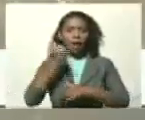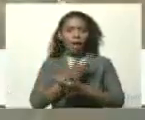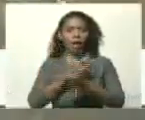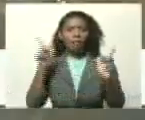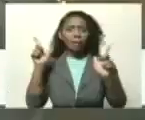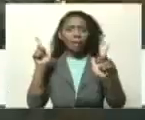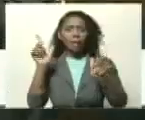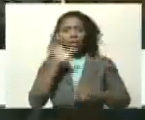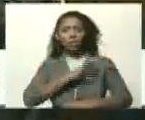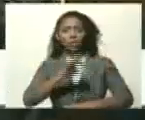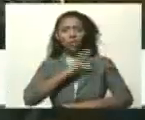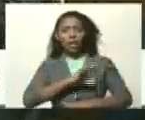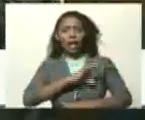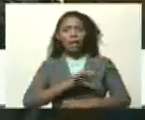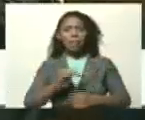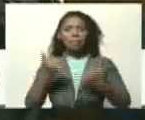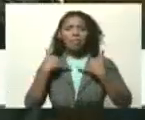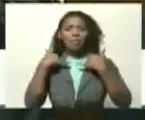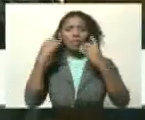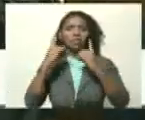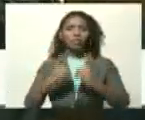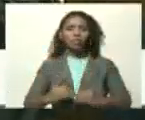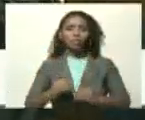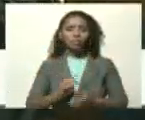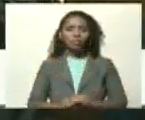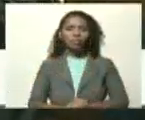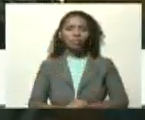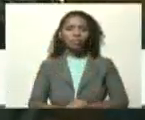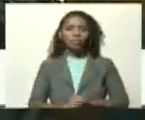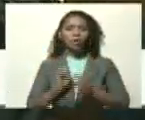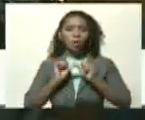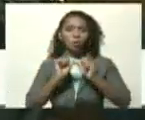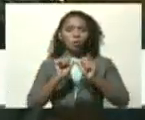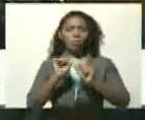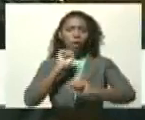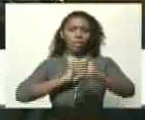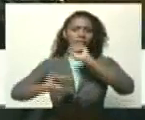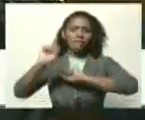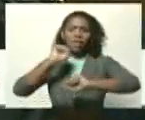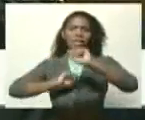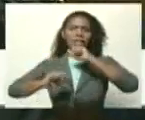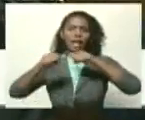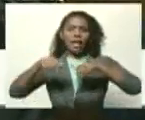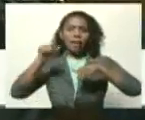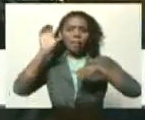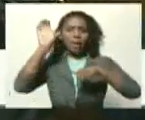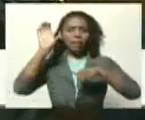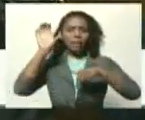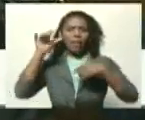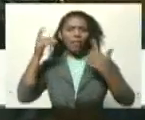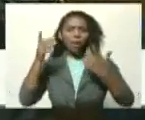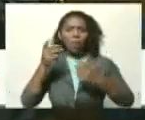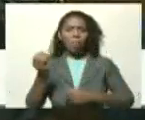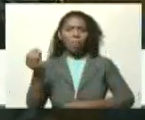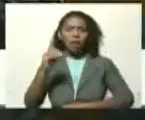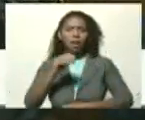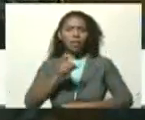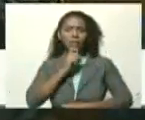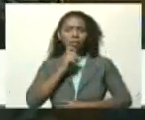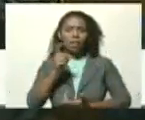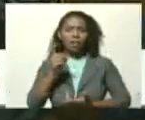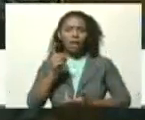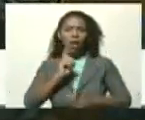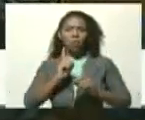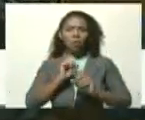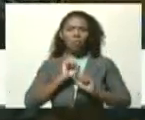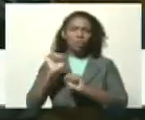libertad, a la soberanía, a la autodeterminación, que continuaremos defendiendo a esta patria de los maulas, de los apátridas,